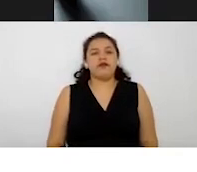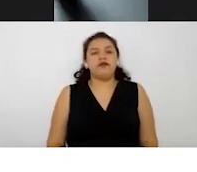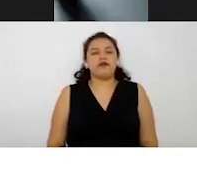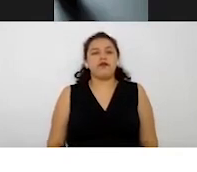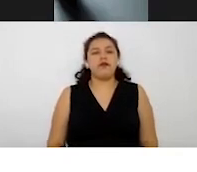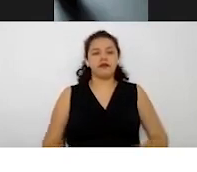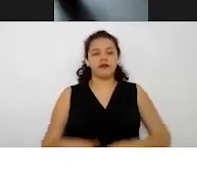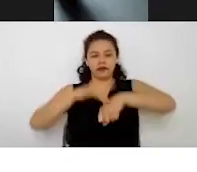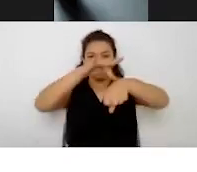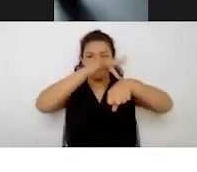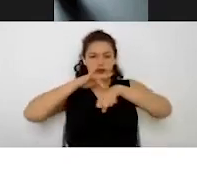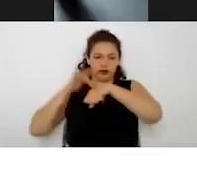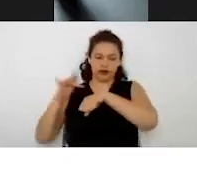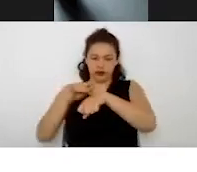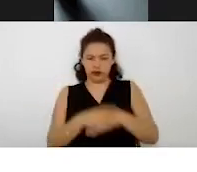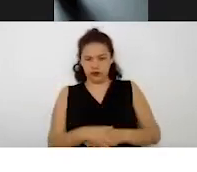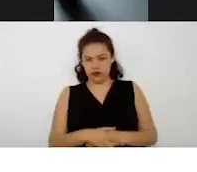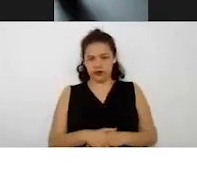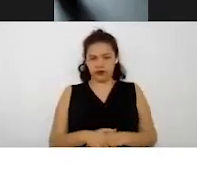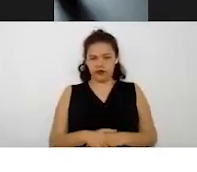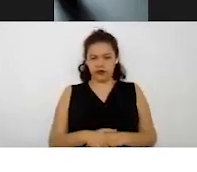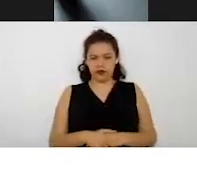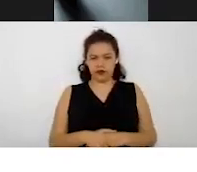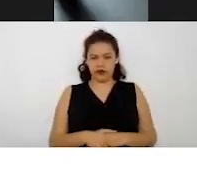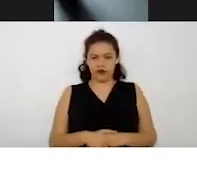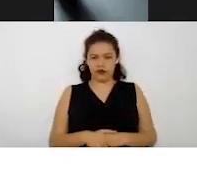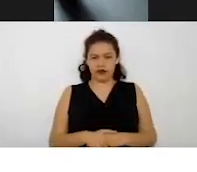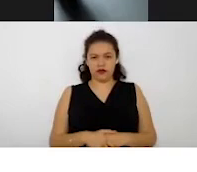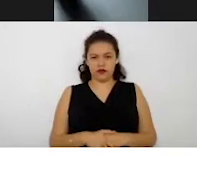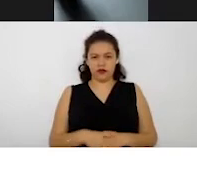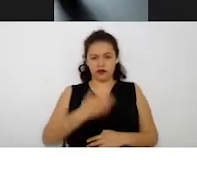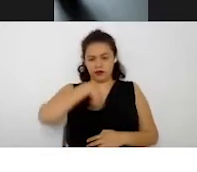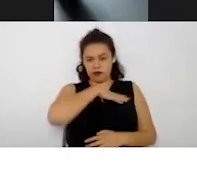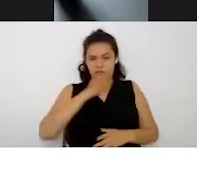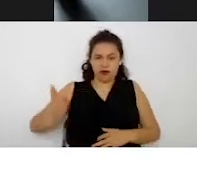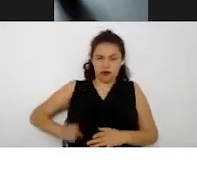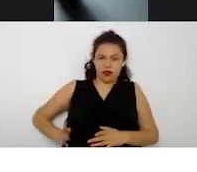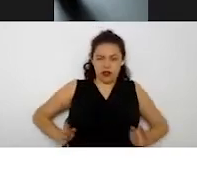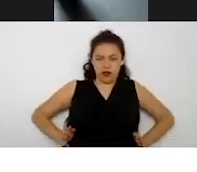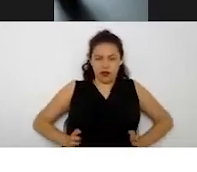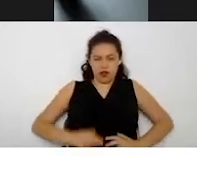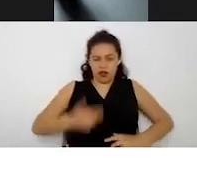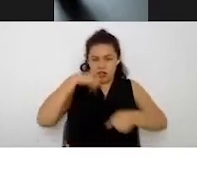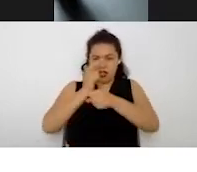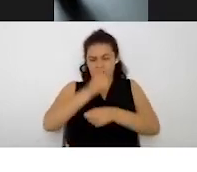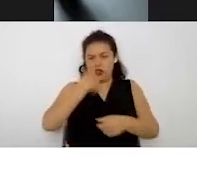esto? Vamos a ubicar las costillas flotantes y vamos a ir